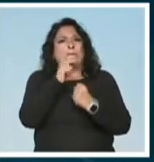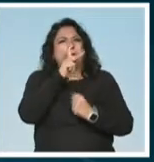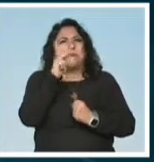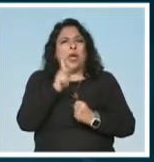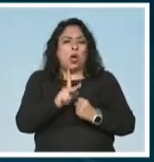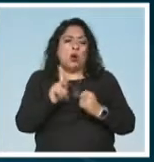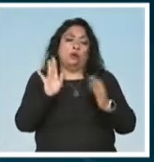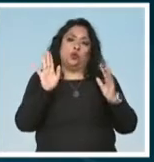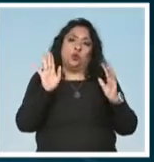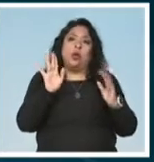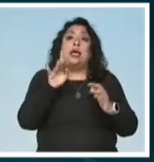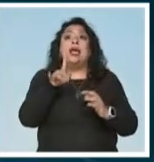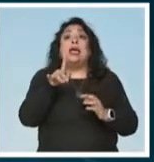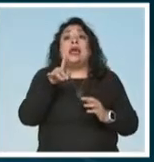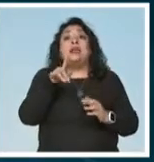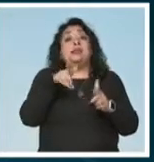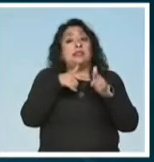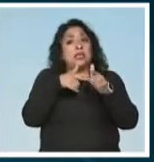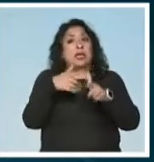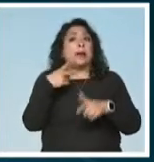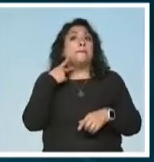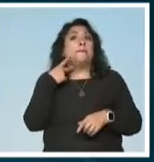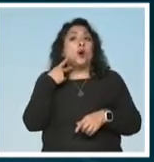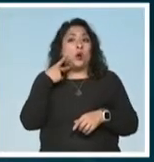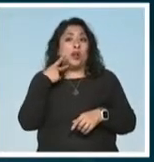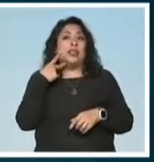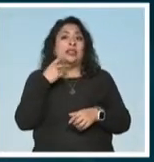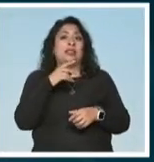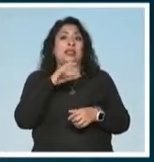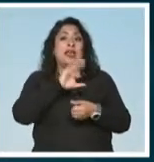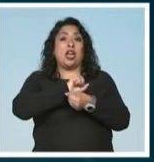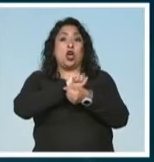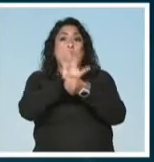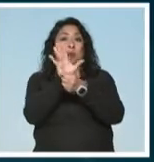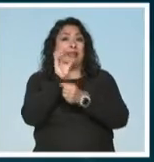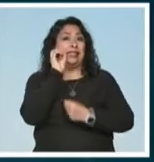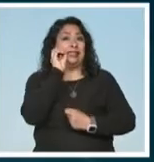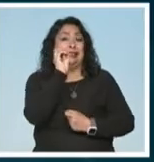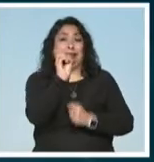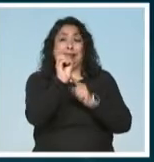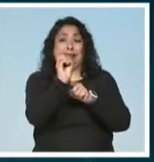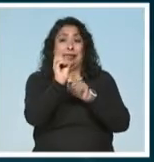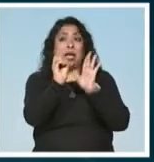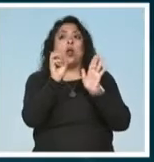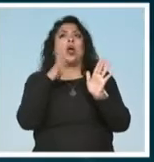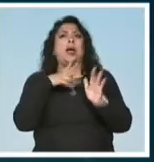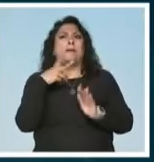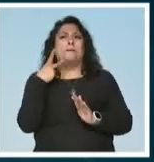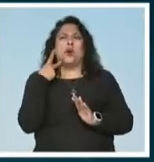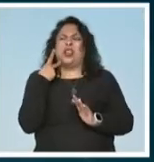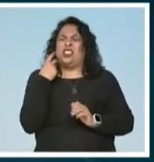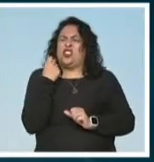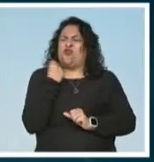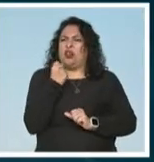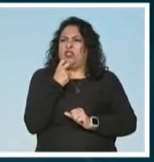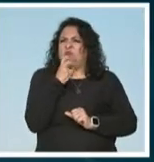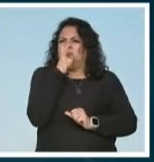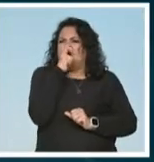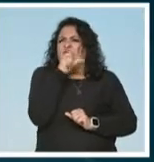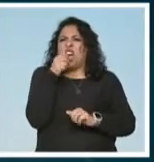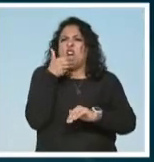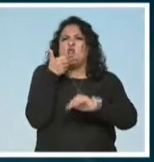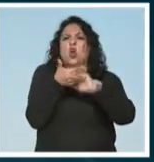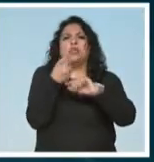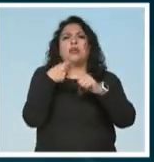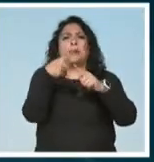si consideramos que mantiene la política de COVID cero. Esto ha llevado a tener políticas implacables en en contra de los